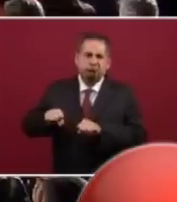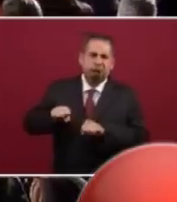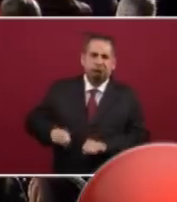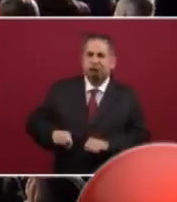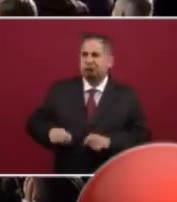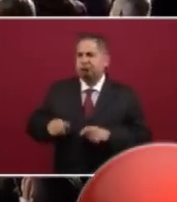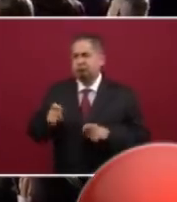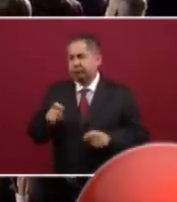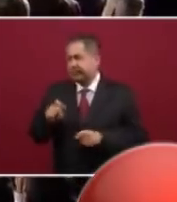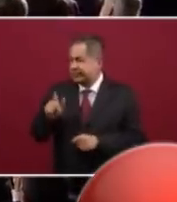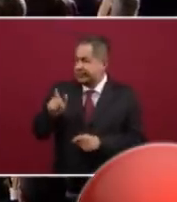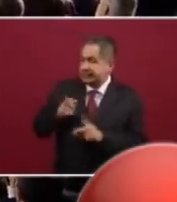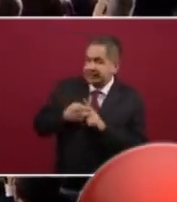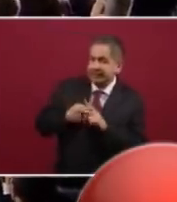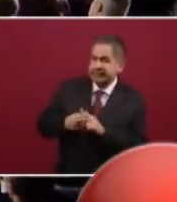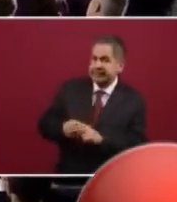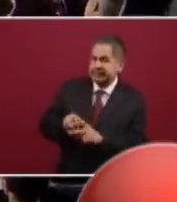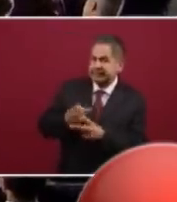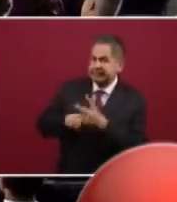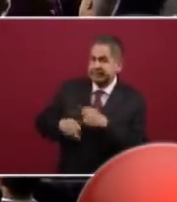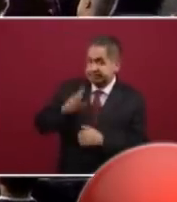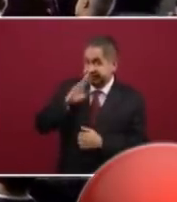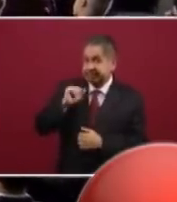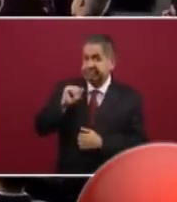su rostro